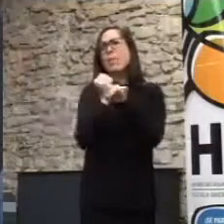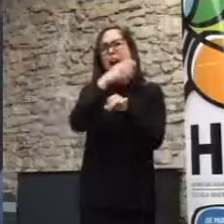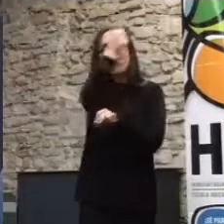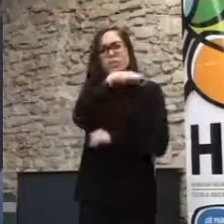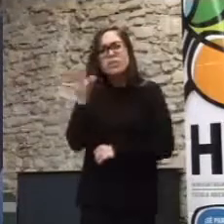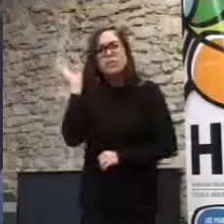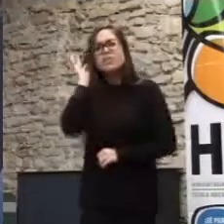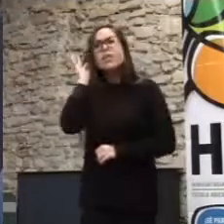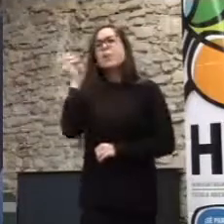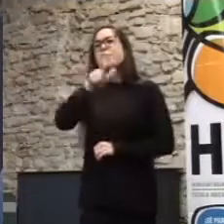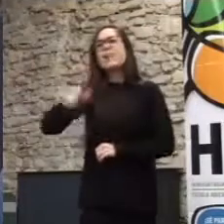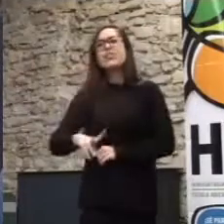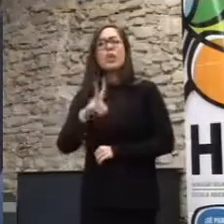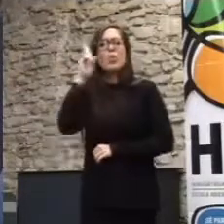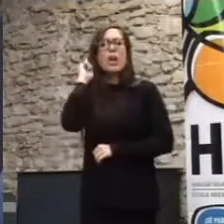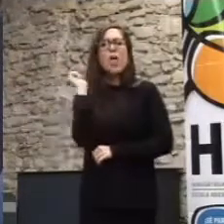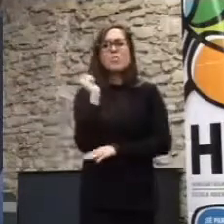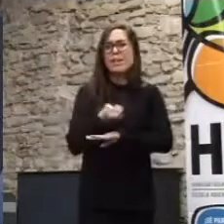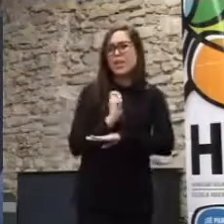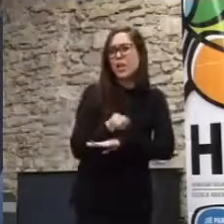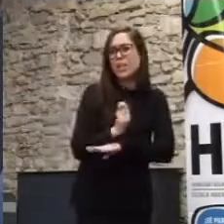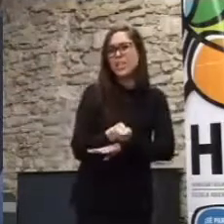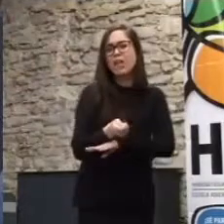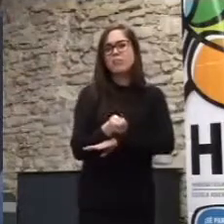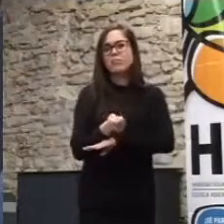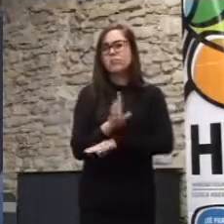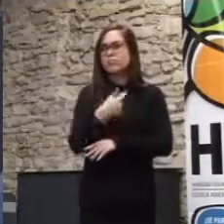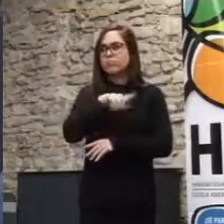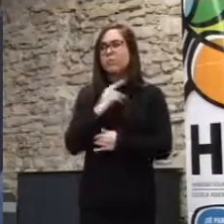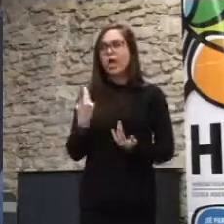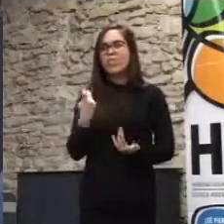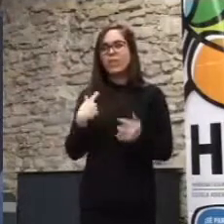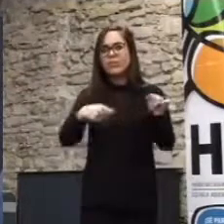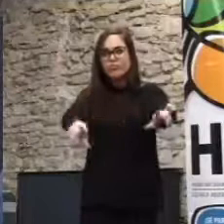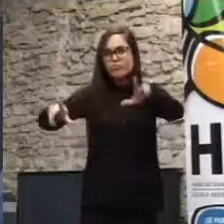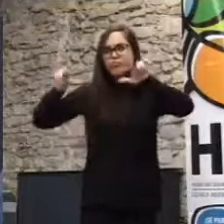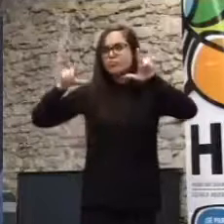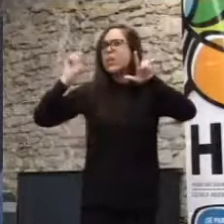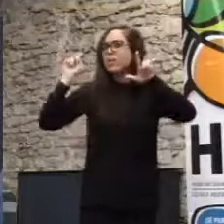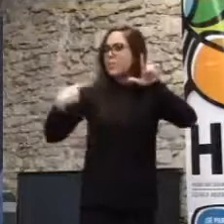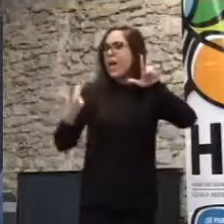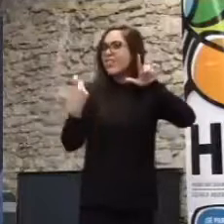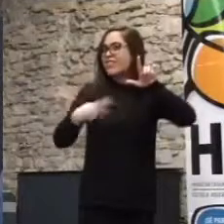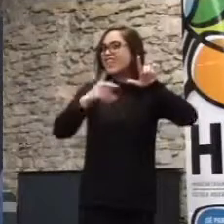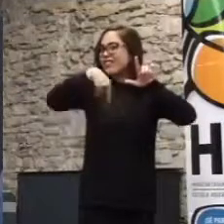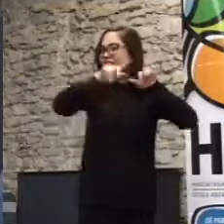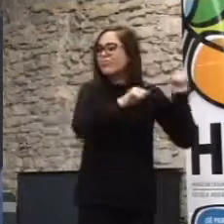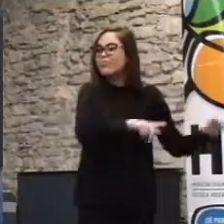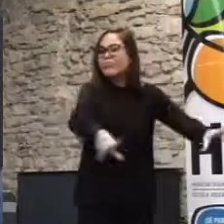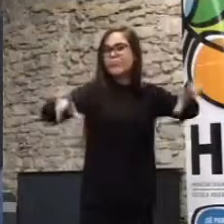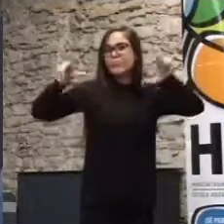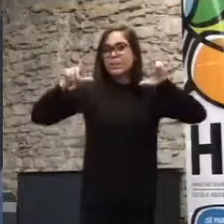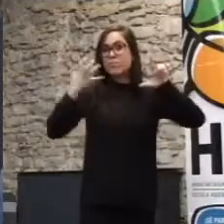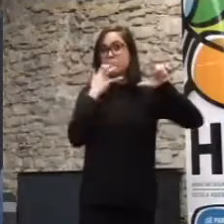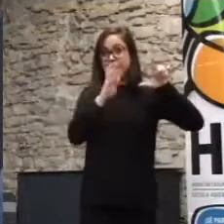trabajadoras, de jubilados y pensionistas, que tenemos que visibilizar los medios y que tenemos esa función de hacer visibles, porque si no lo